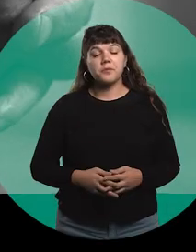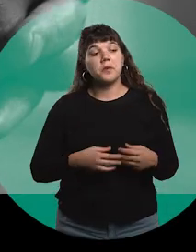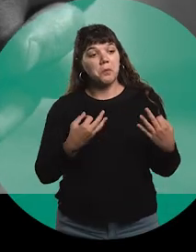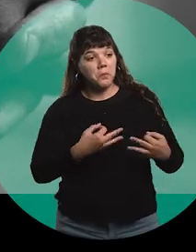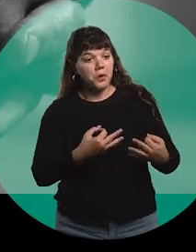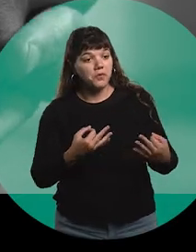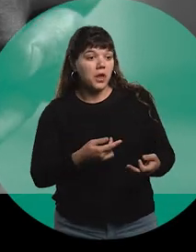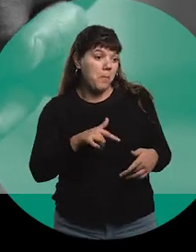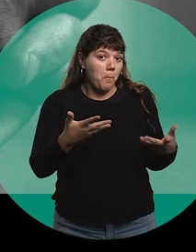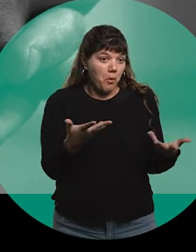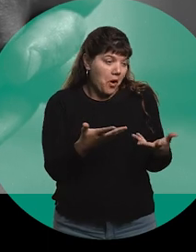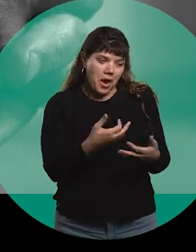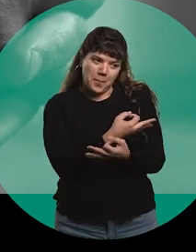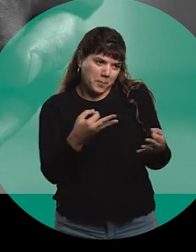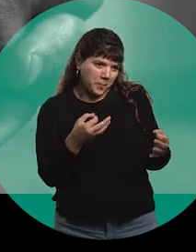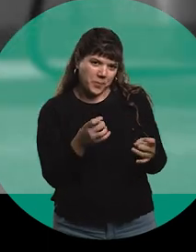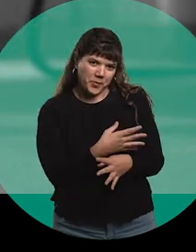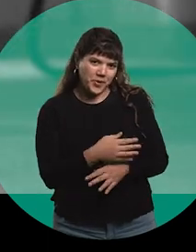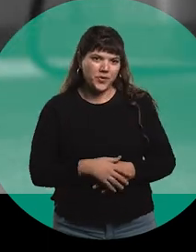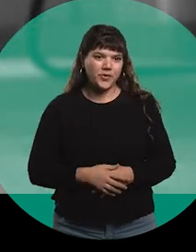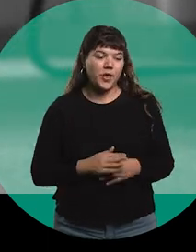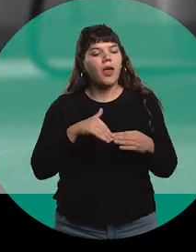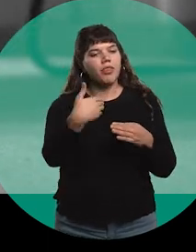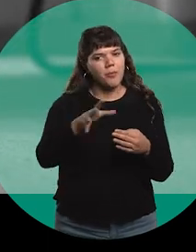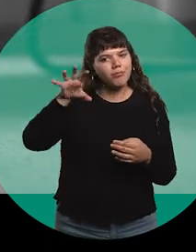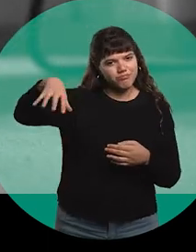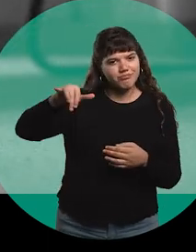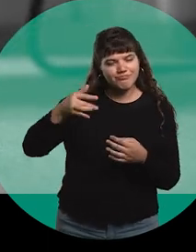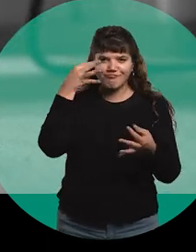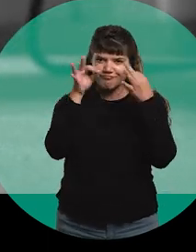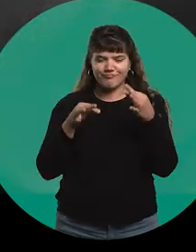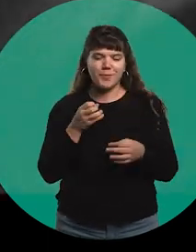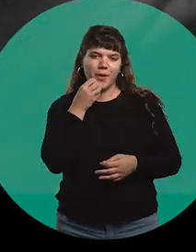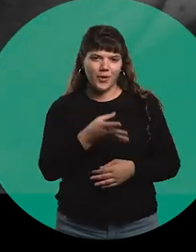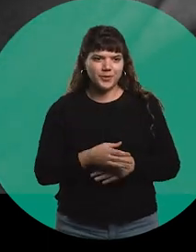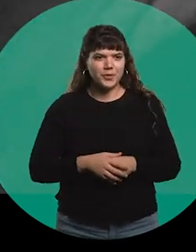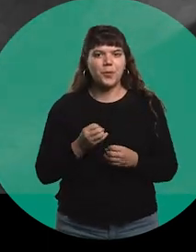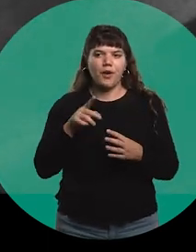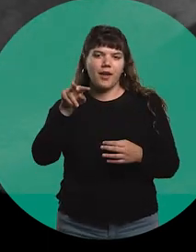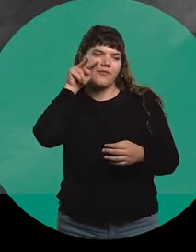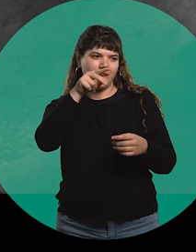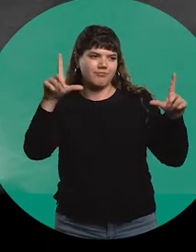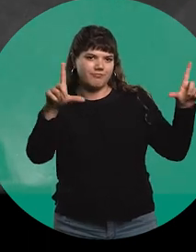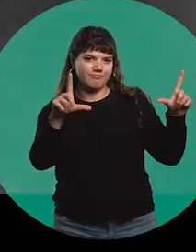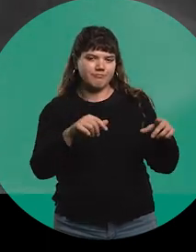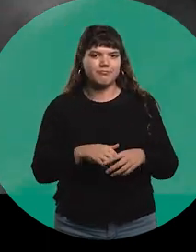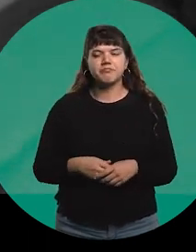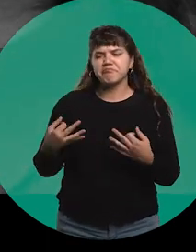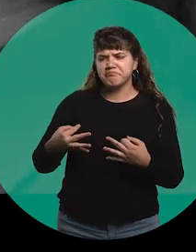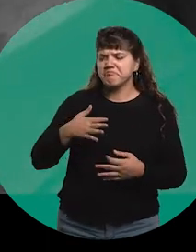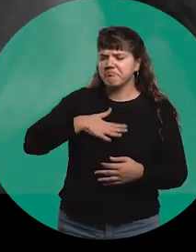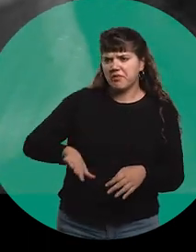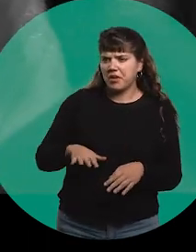Muy bien Luis, por el momento estás pronto. Después en el set te voy a estar retocando, porque ahí viven en el monitor. ¿Puermas café?